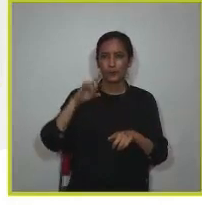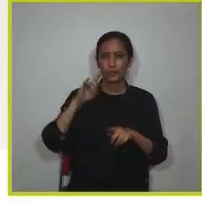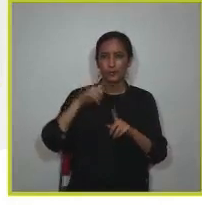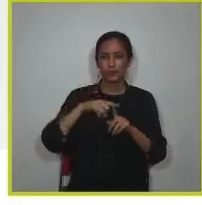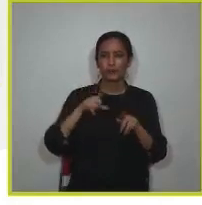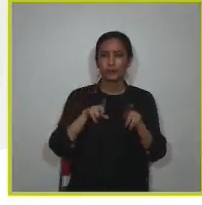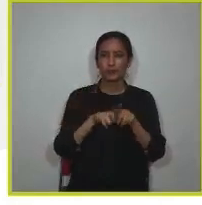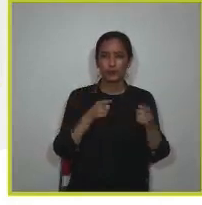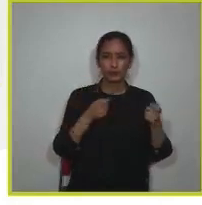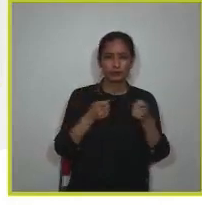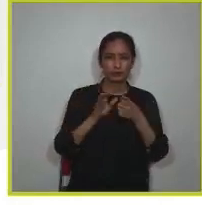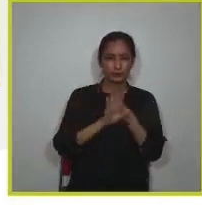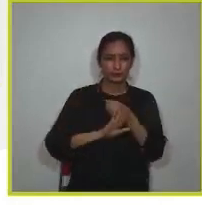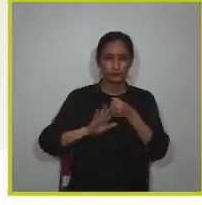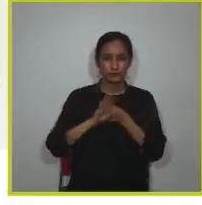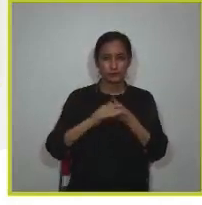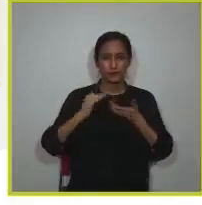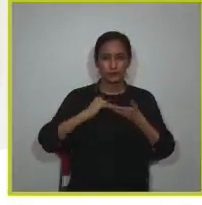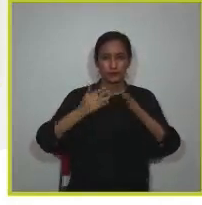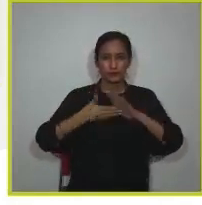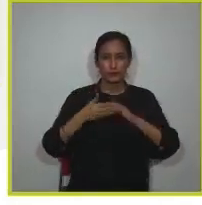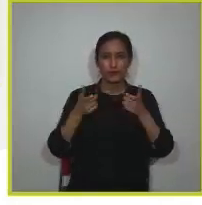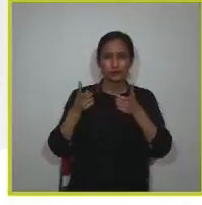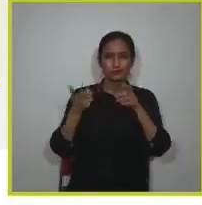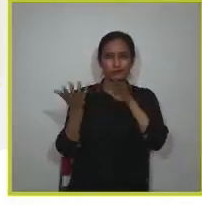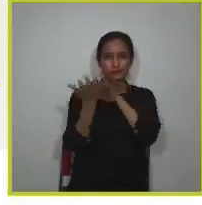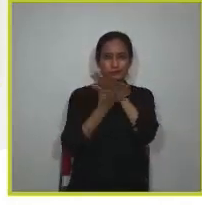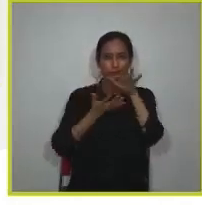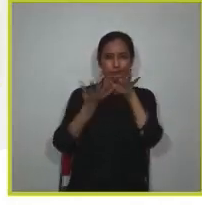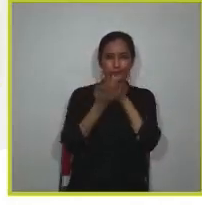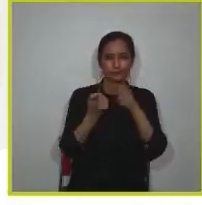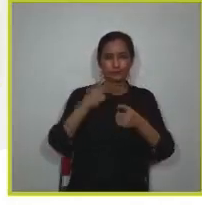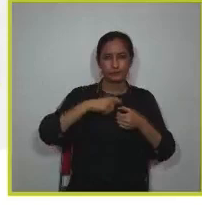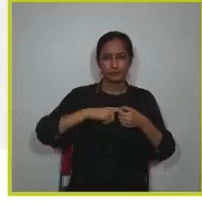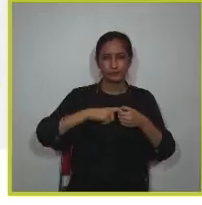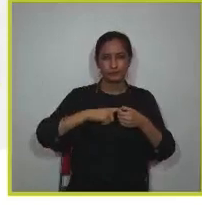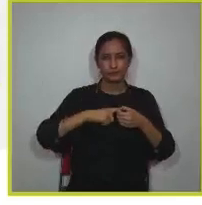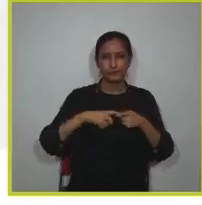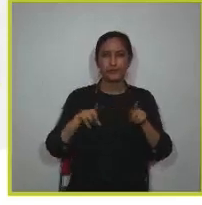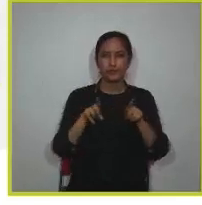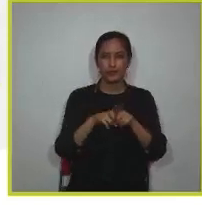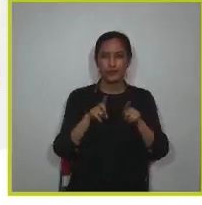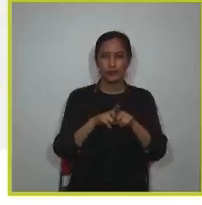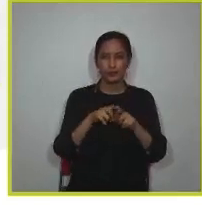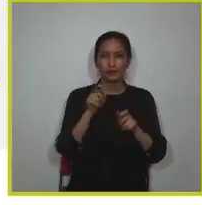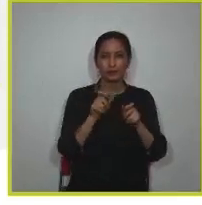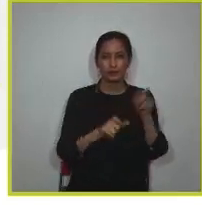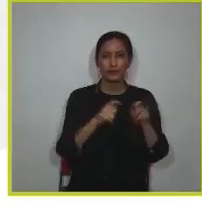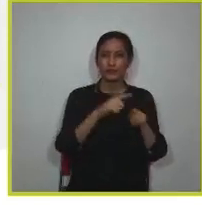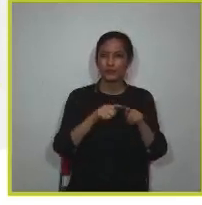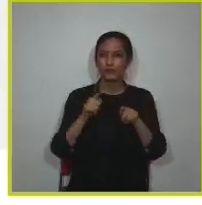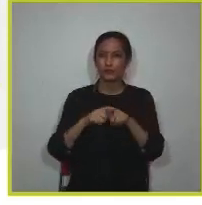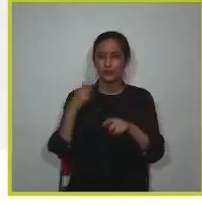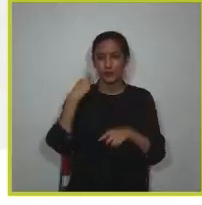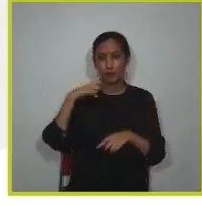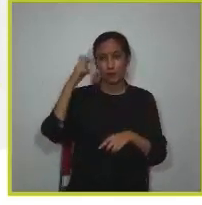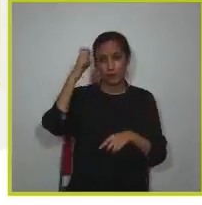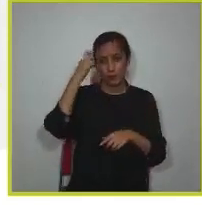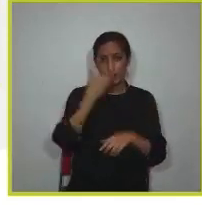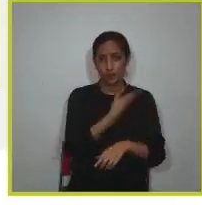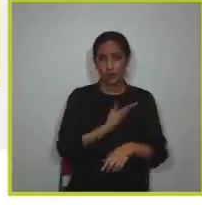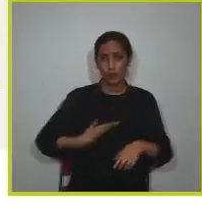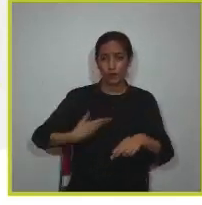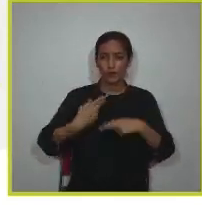de prevención de conflictos sociales y monitoreo ambiental participativo desde donde interactúa con actores políticos del gobierno